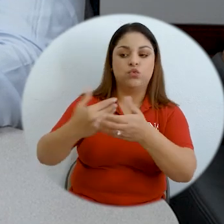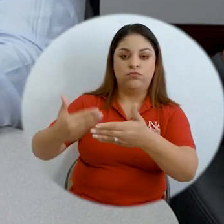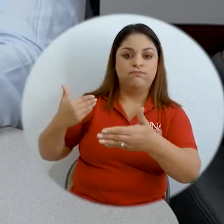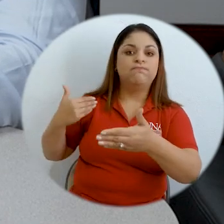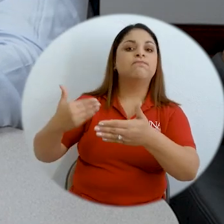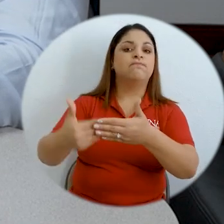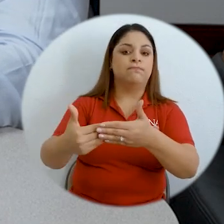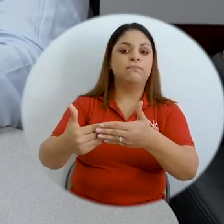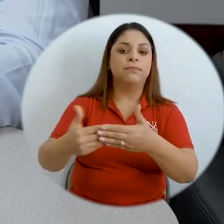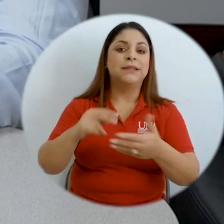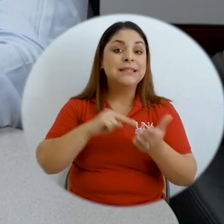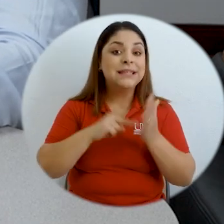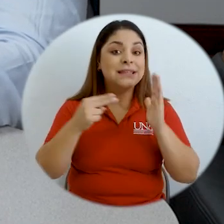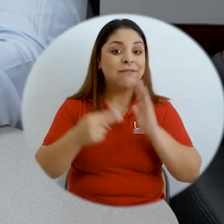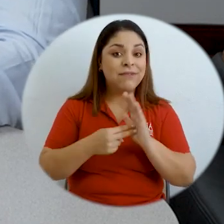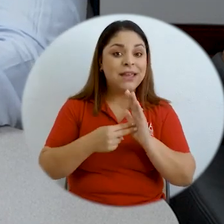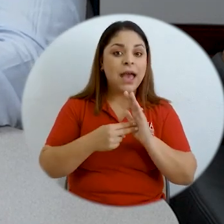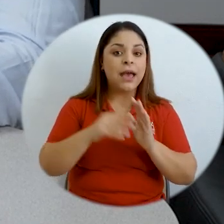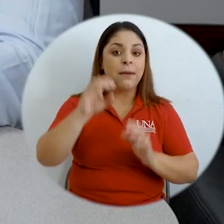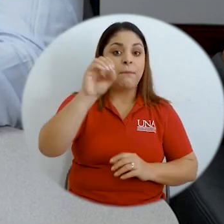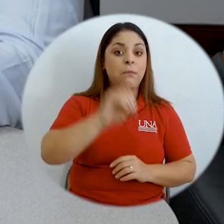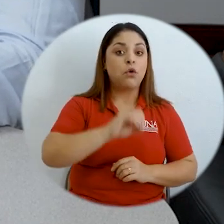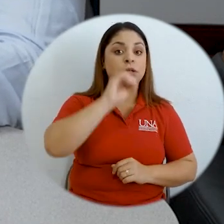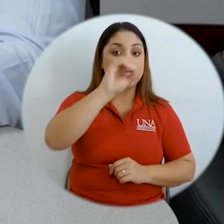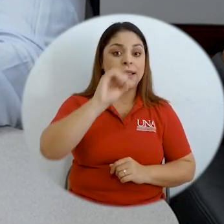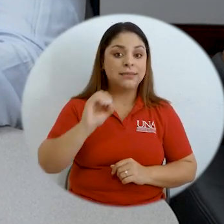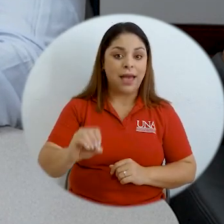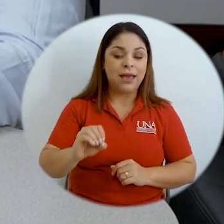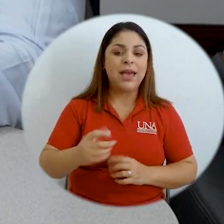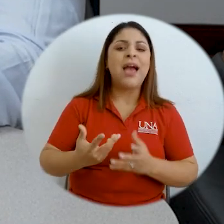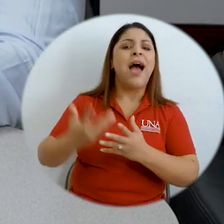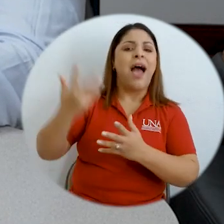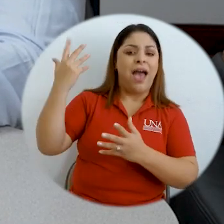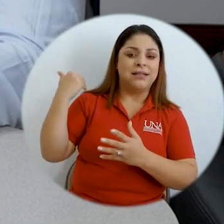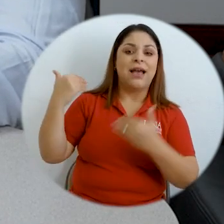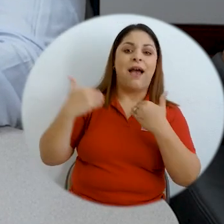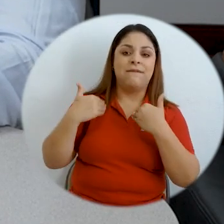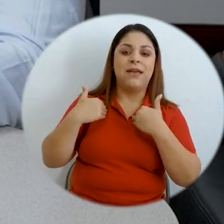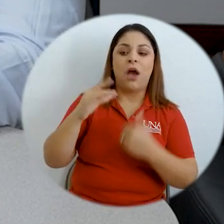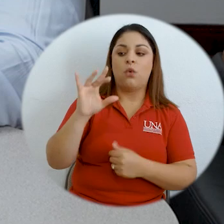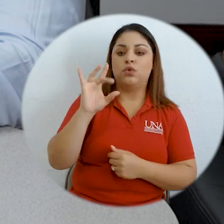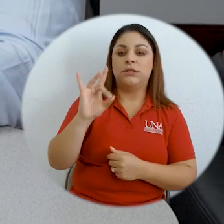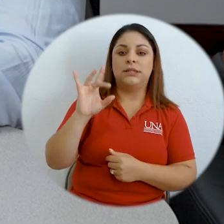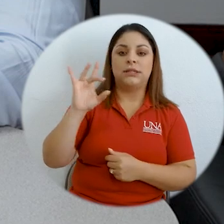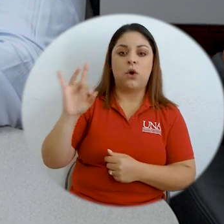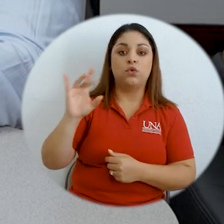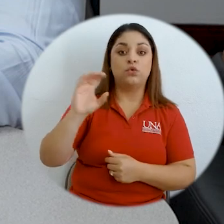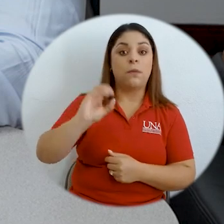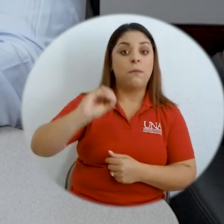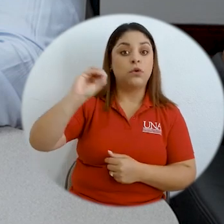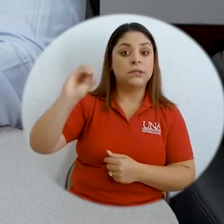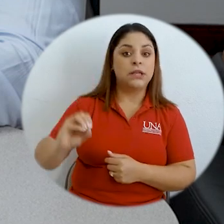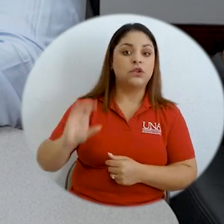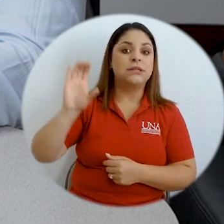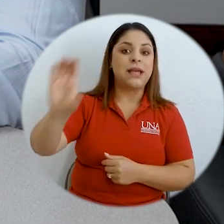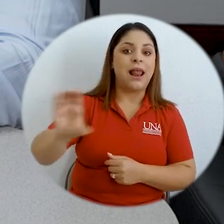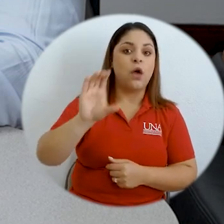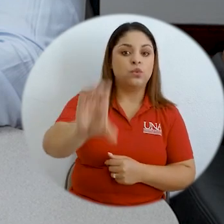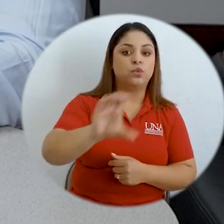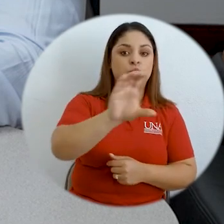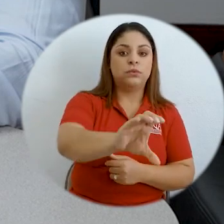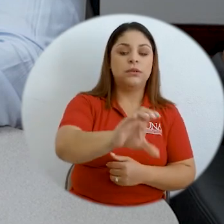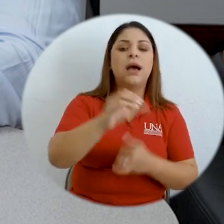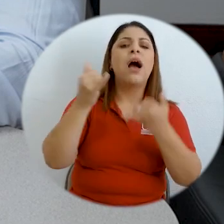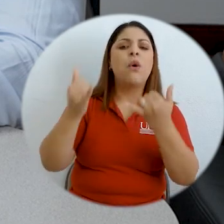años prácticamente. Eso significa que porcentualmente antes dedicábamos 88% del presupuesto en salarios